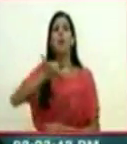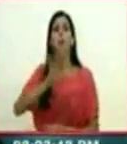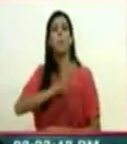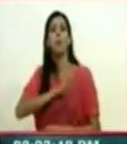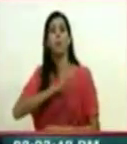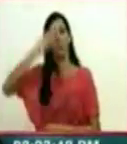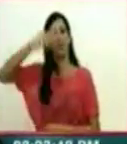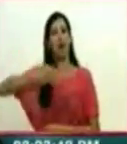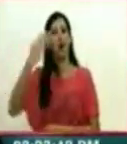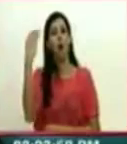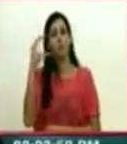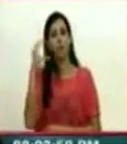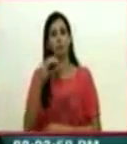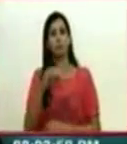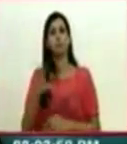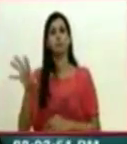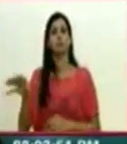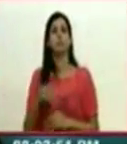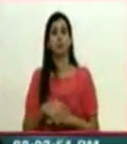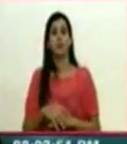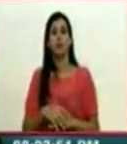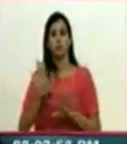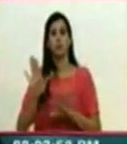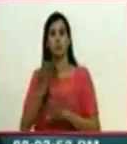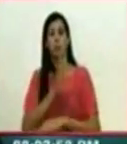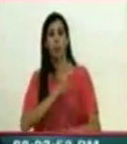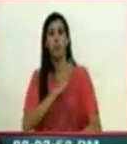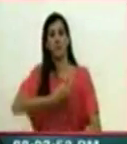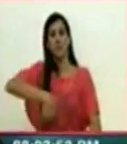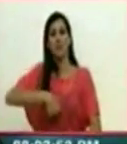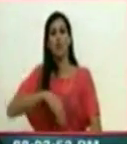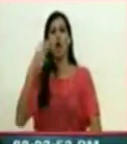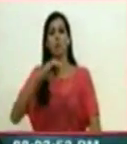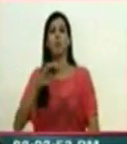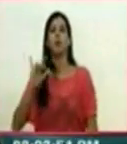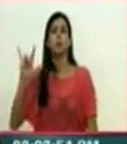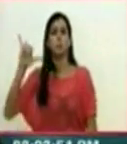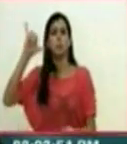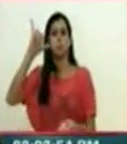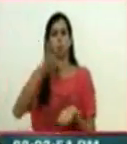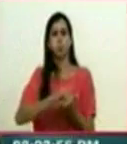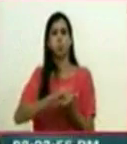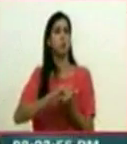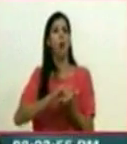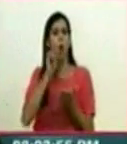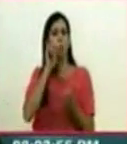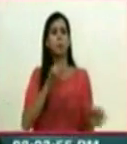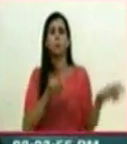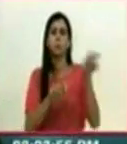Colombiana, asignado a la Presidencia de la República de Colombia, vino a llevárselo del